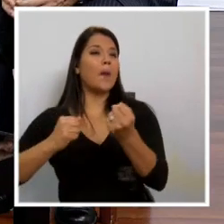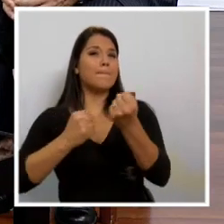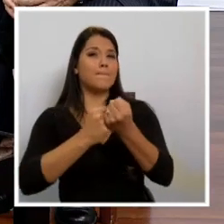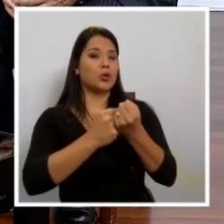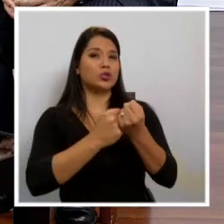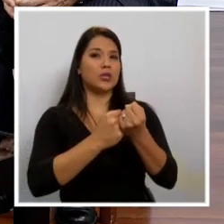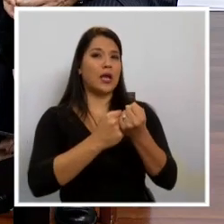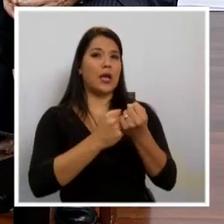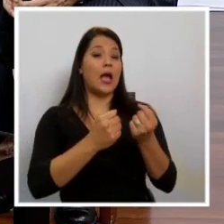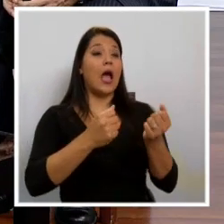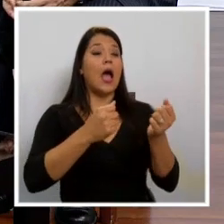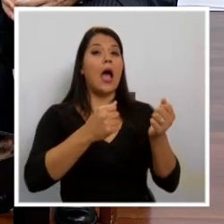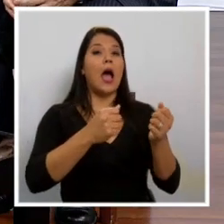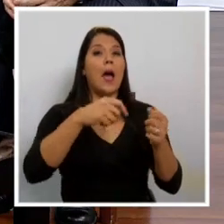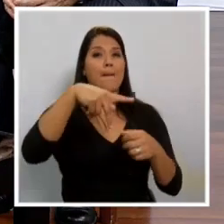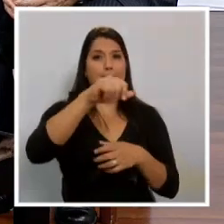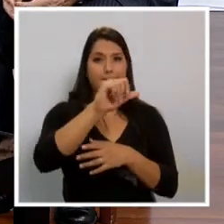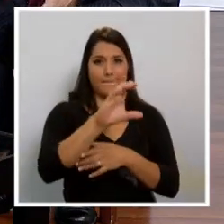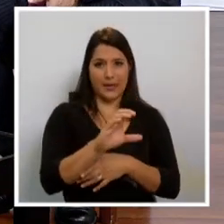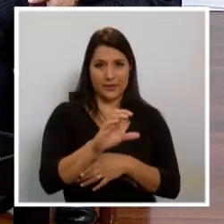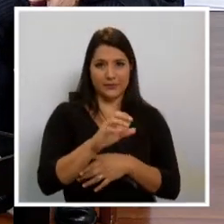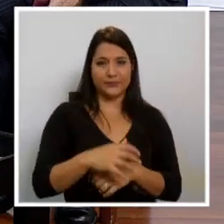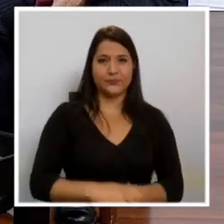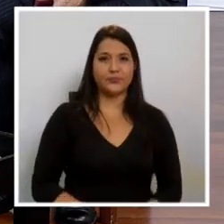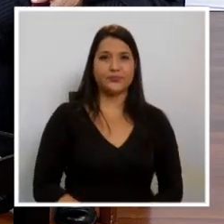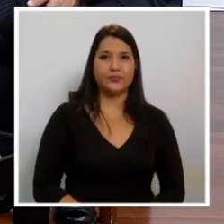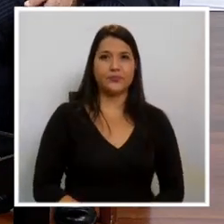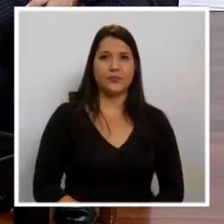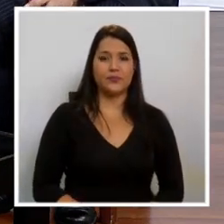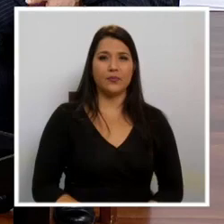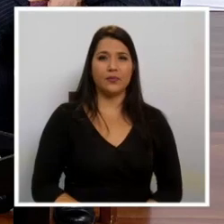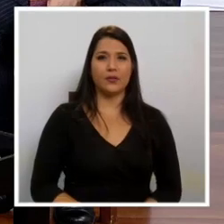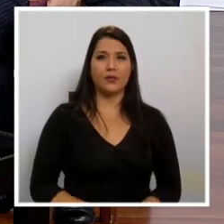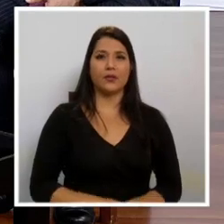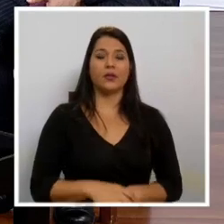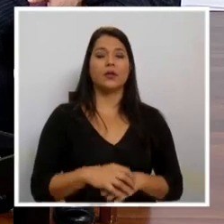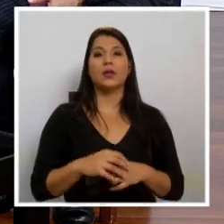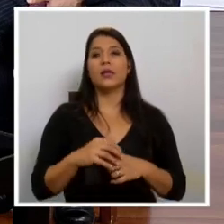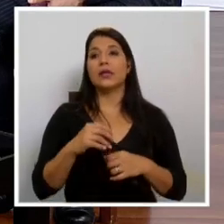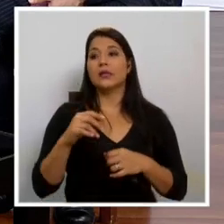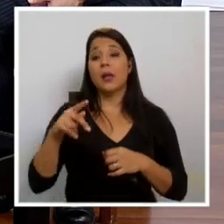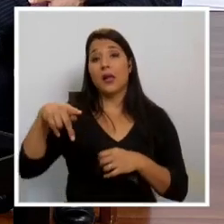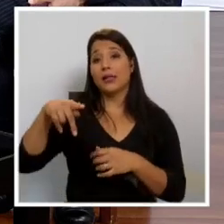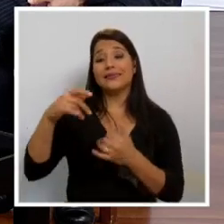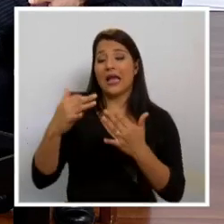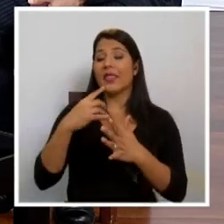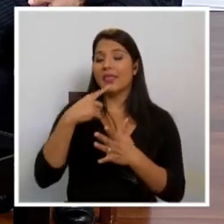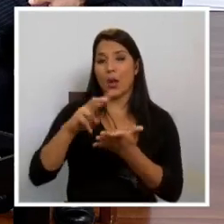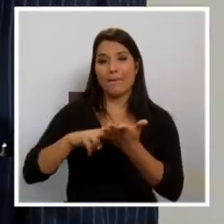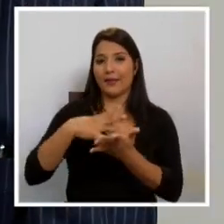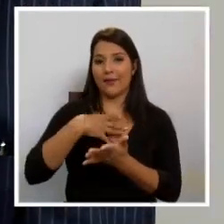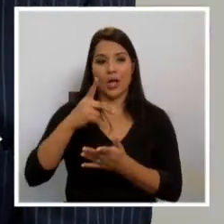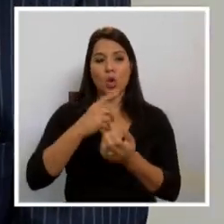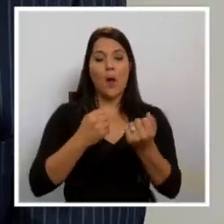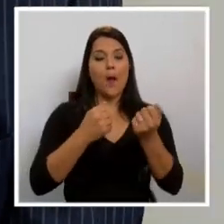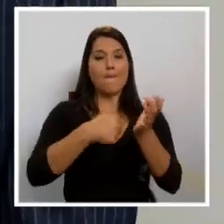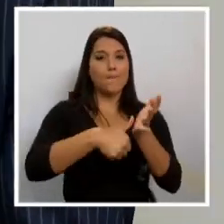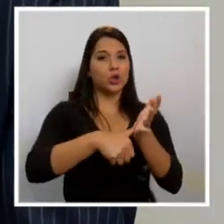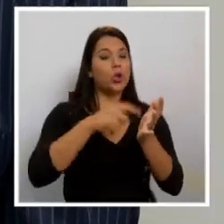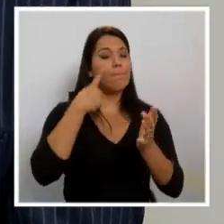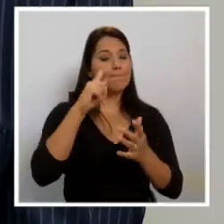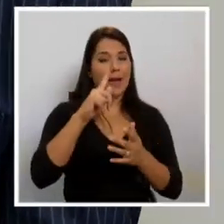Ciudadana, no al directorio compartido. Yo creo que difícilmente el PUS aceptaría una vicepresidencia, porque todavía